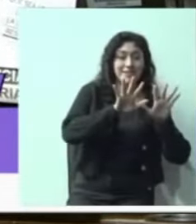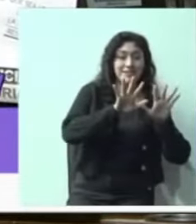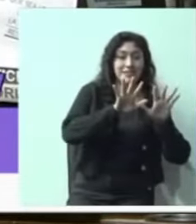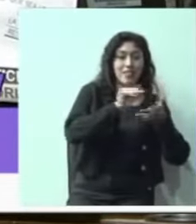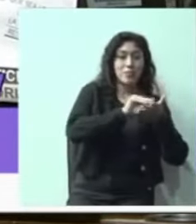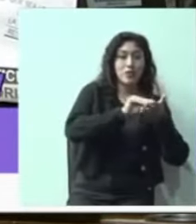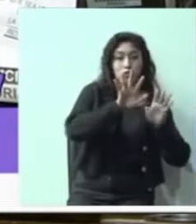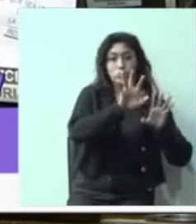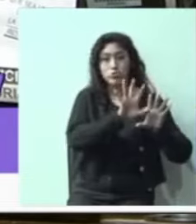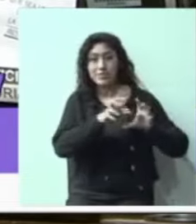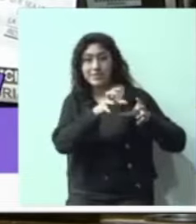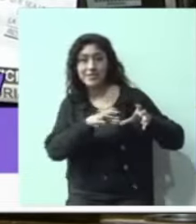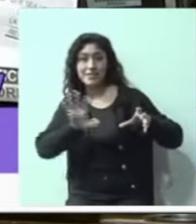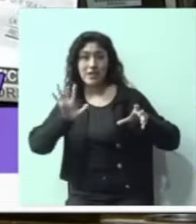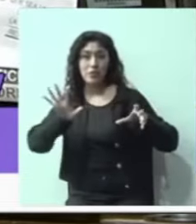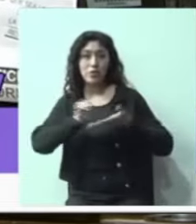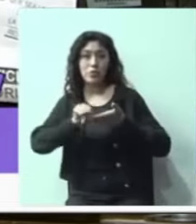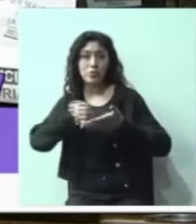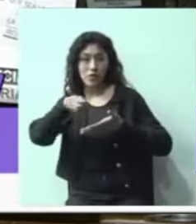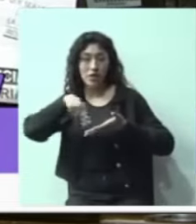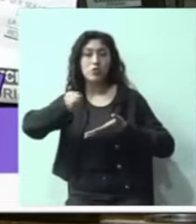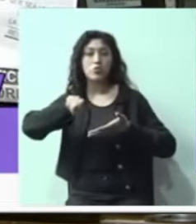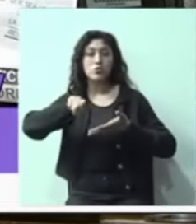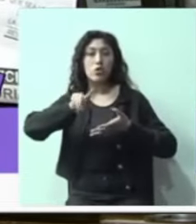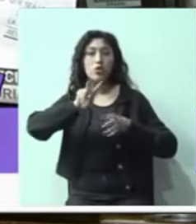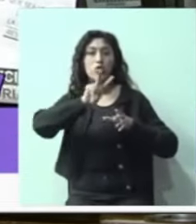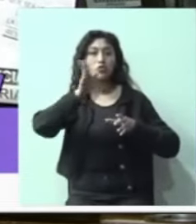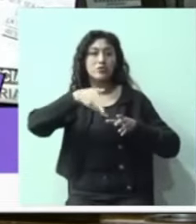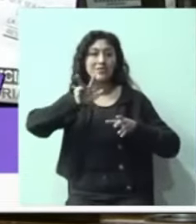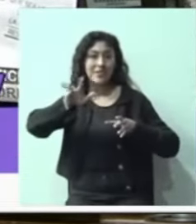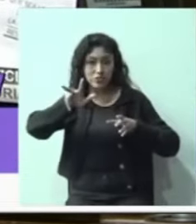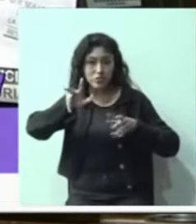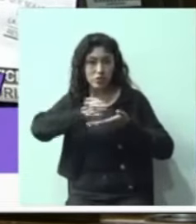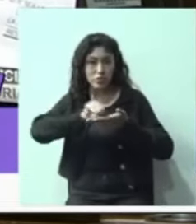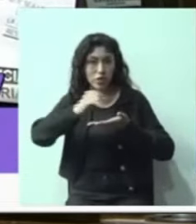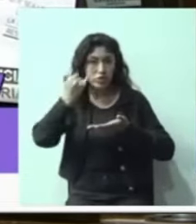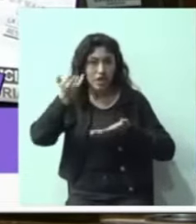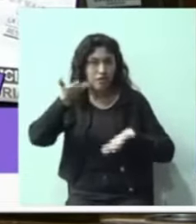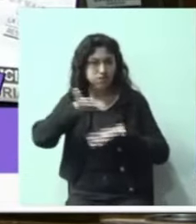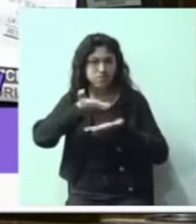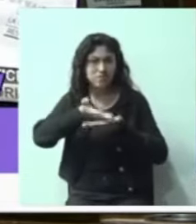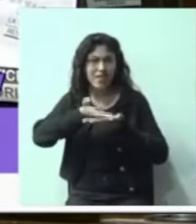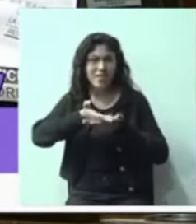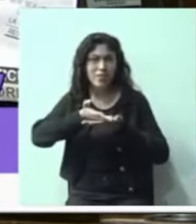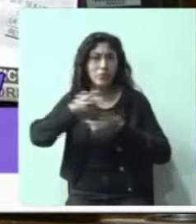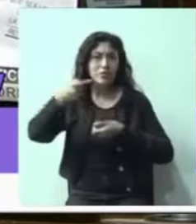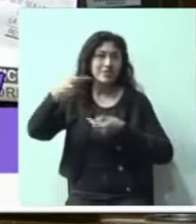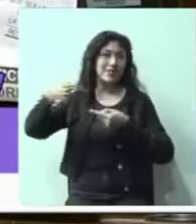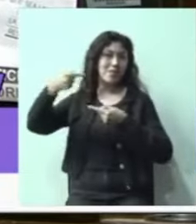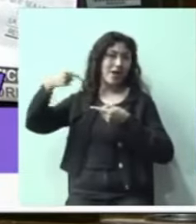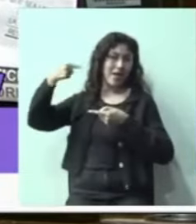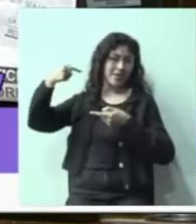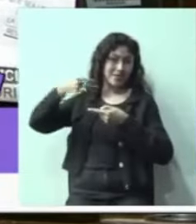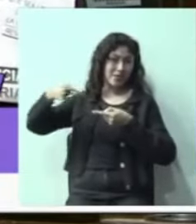tercios, ahora que se habla mucho de los tercios por los vetos, dos tercios, hemos pedido ya de hace semanas